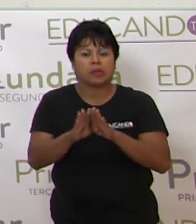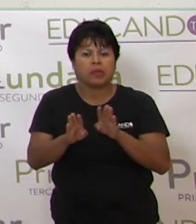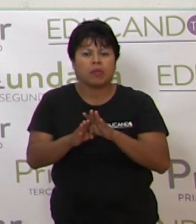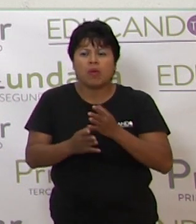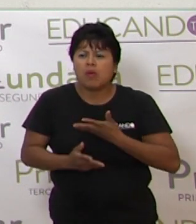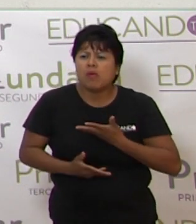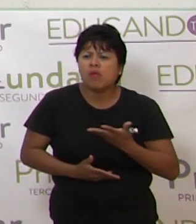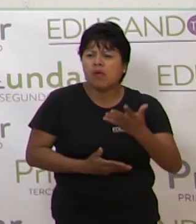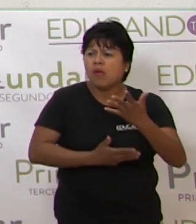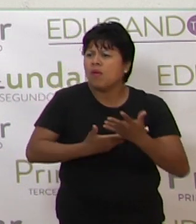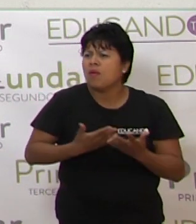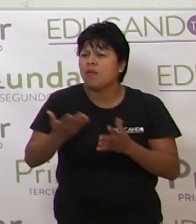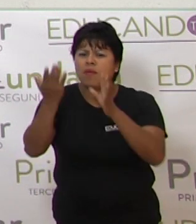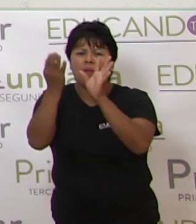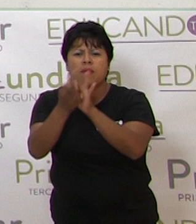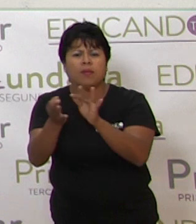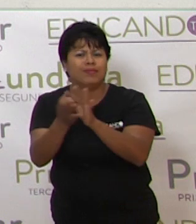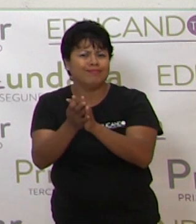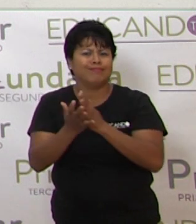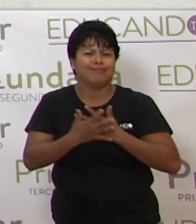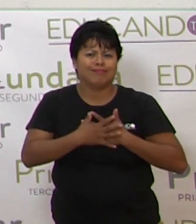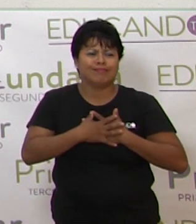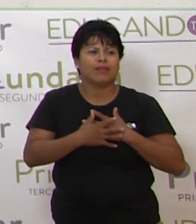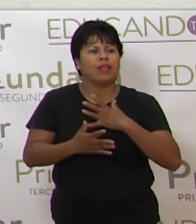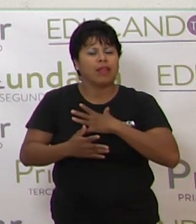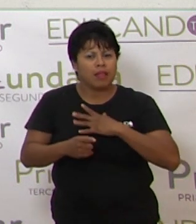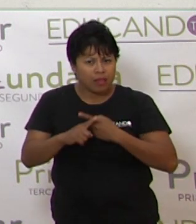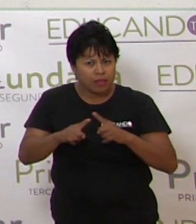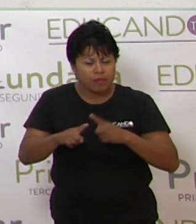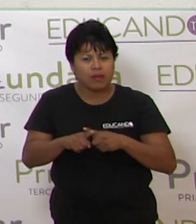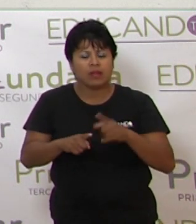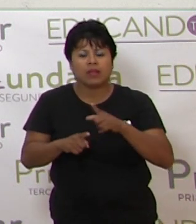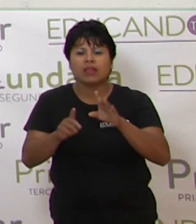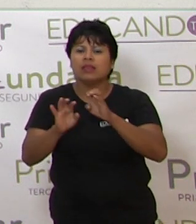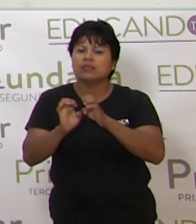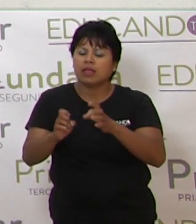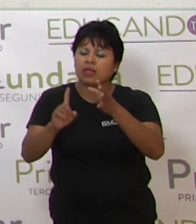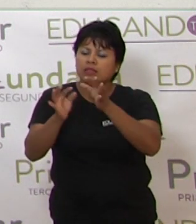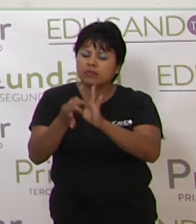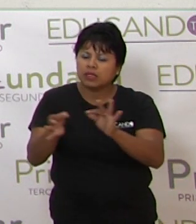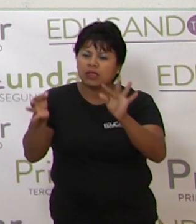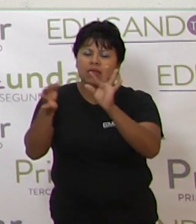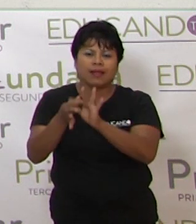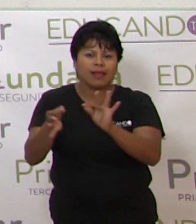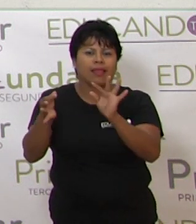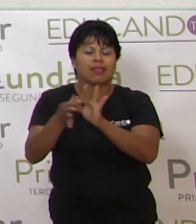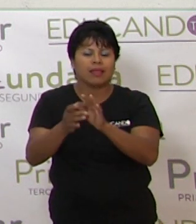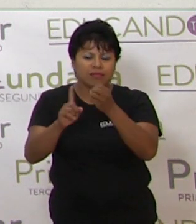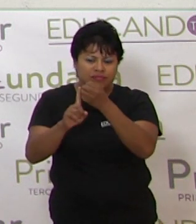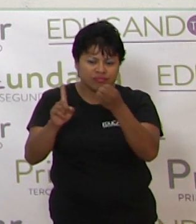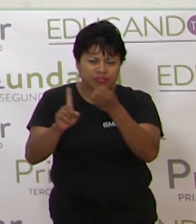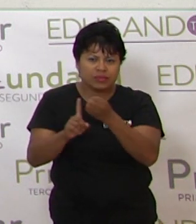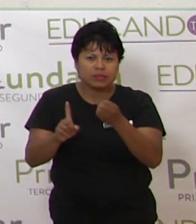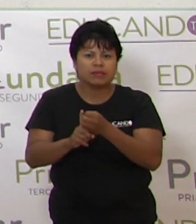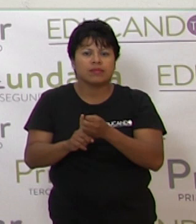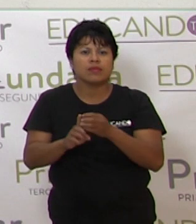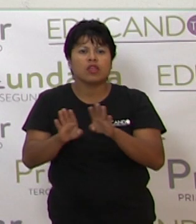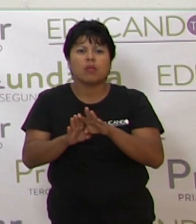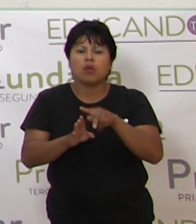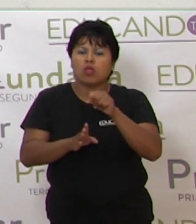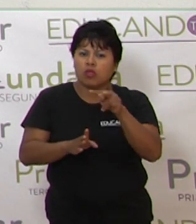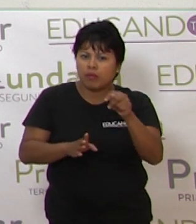poética, hay algunas partes que está narrada de una forma de novela,